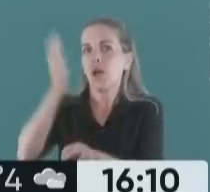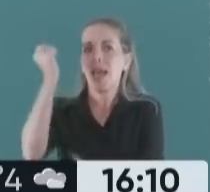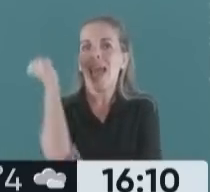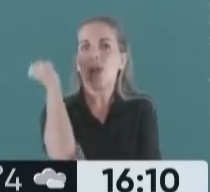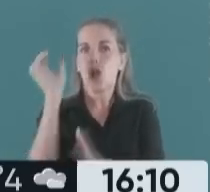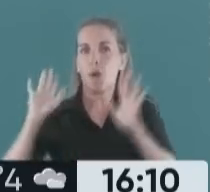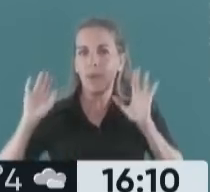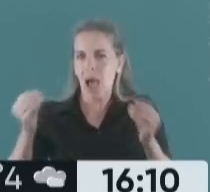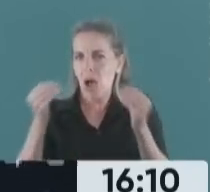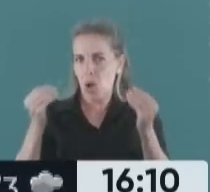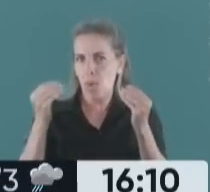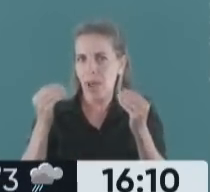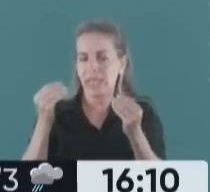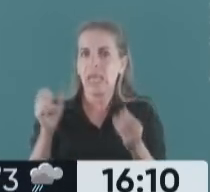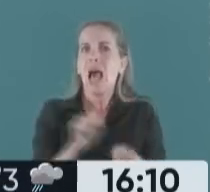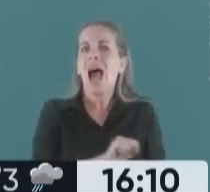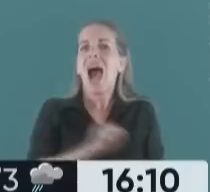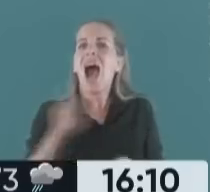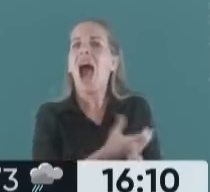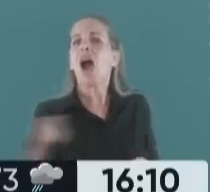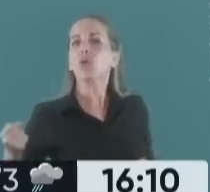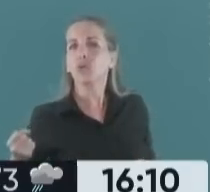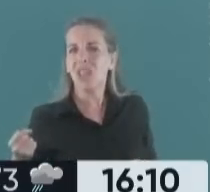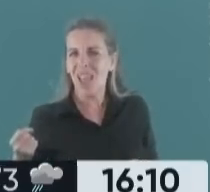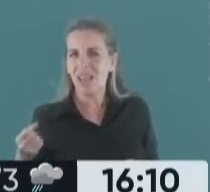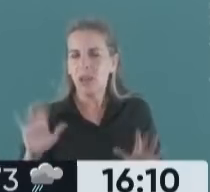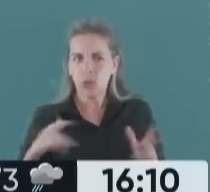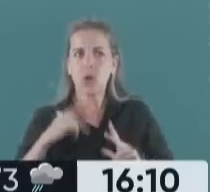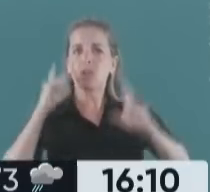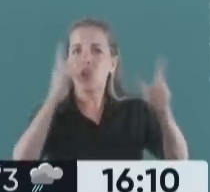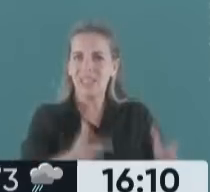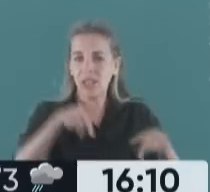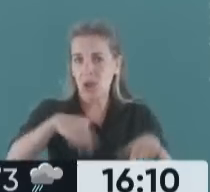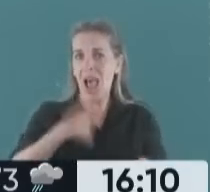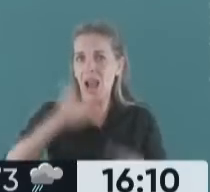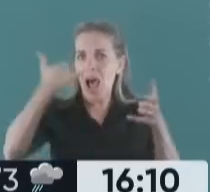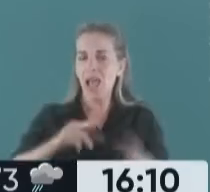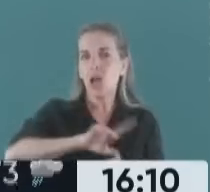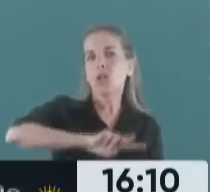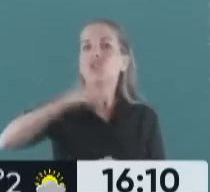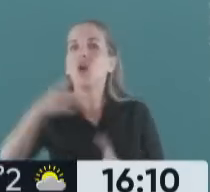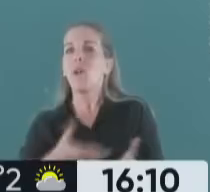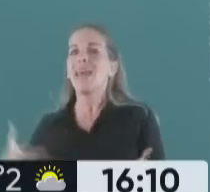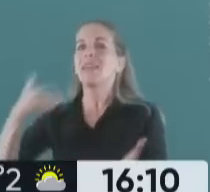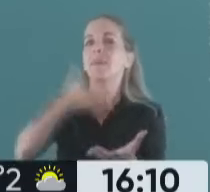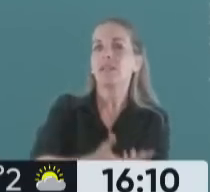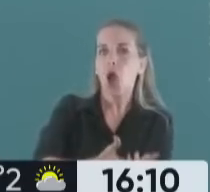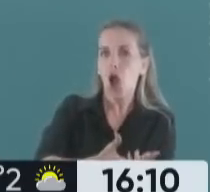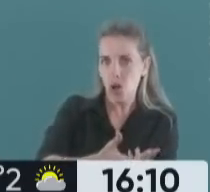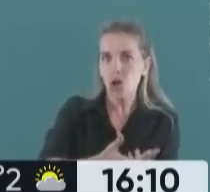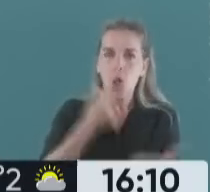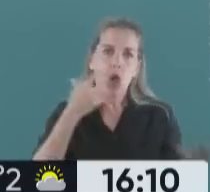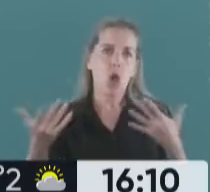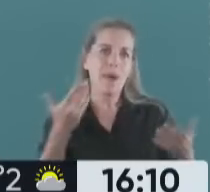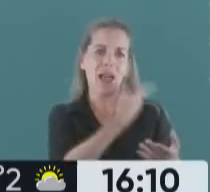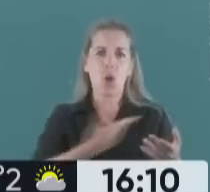signo del ajuste, el signo del ajuste es bajar la inversión social, y yo le estoy diciendo que la Argentina tiene el doble de inversión social que tuvo durante todos